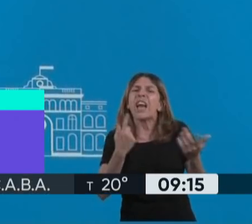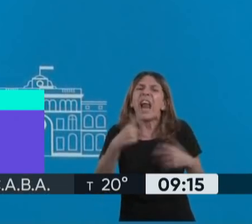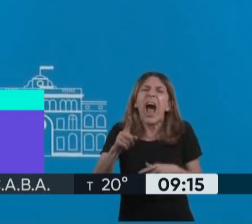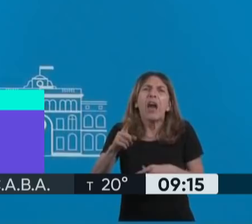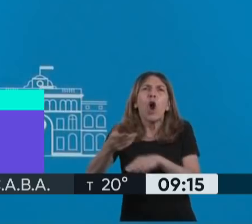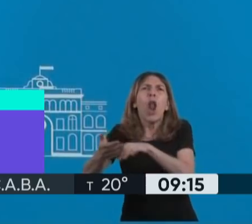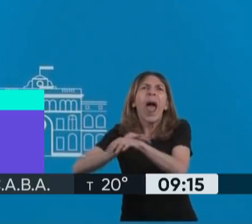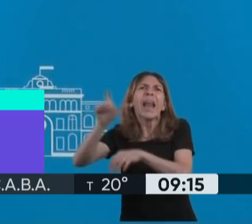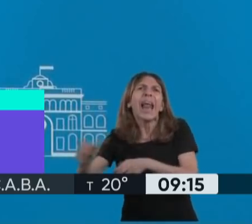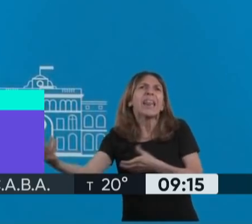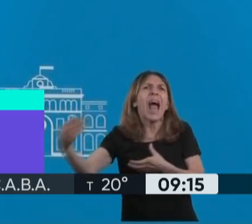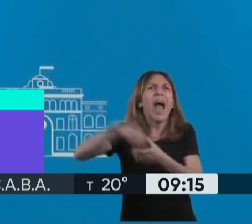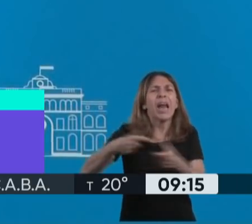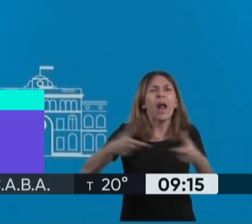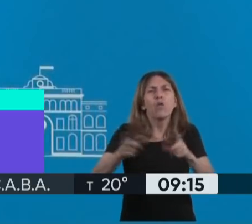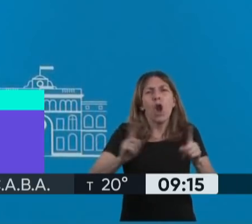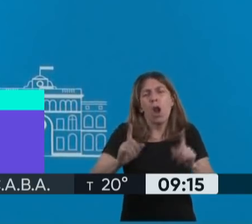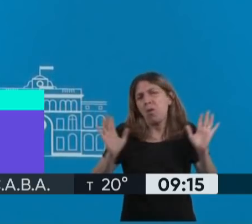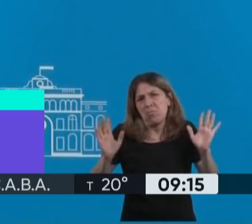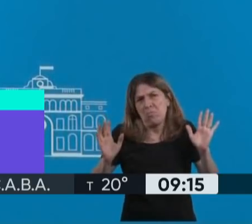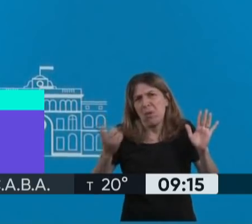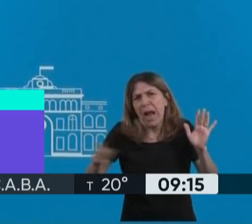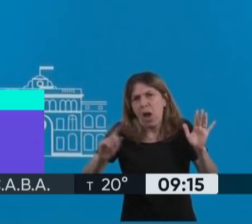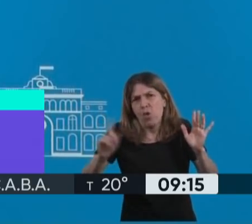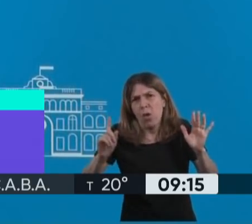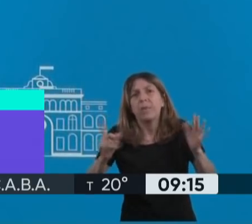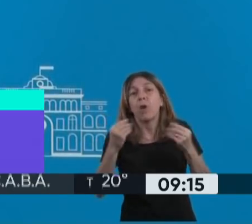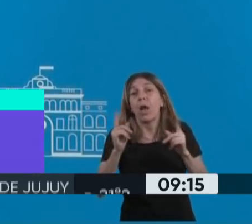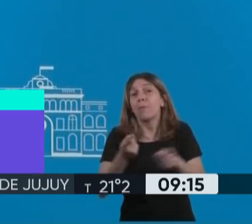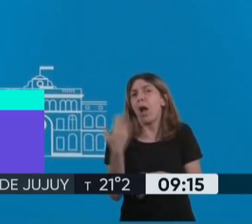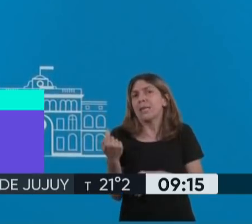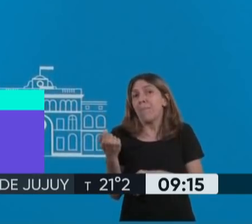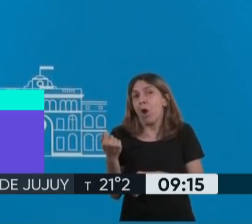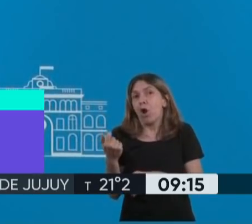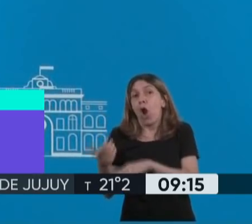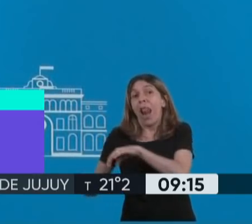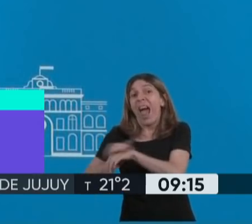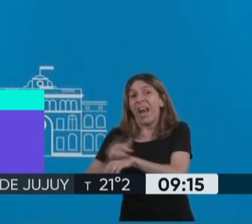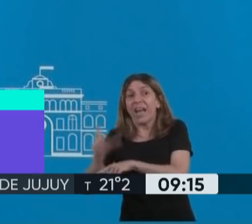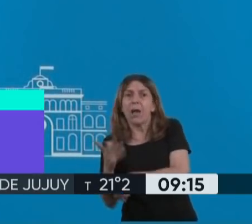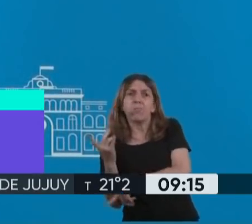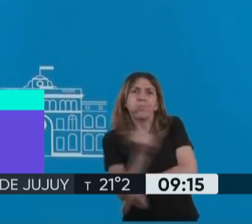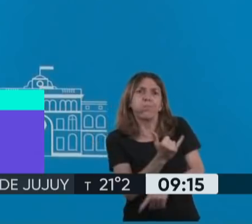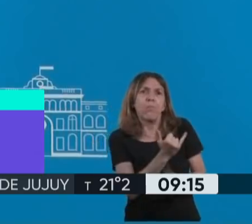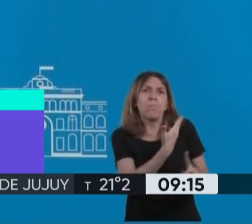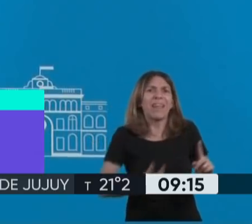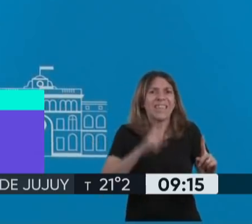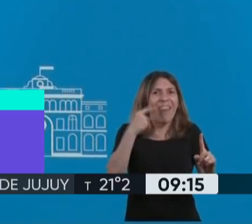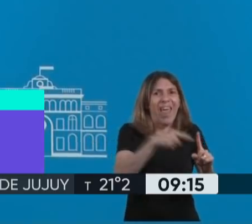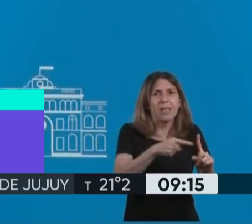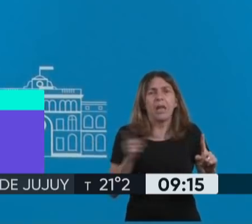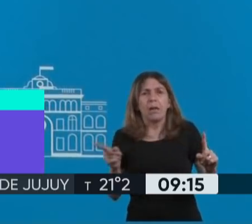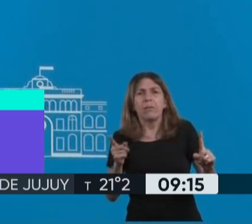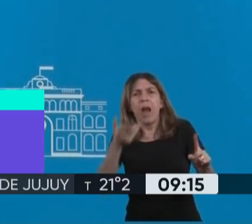porque como él mismo le expresó al presidente hace muy poco en alguna oportunidad, él no puede, le dijo